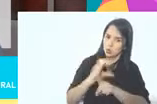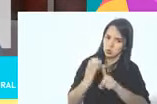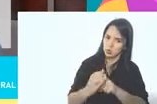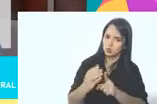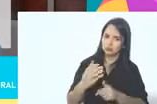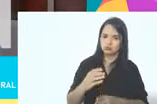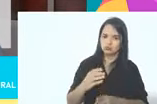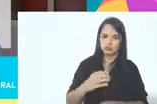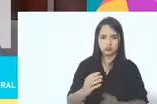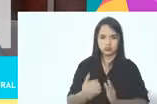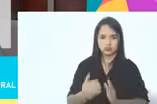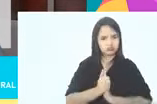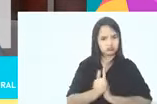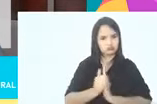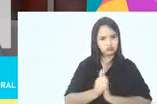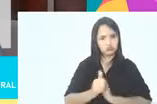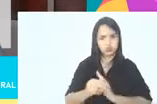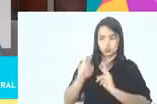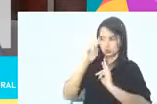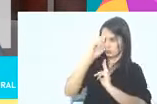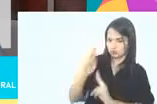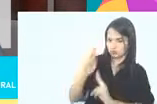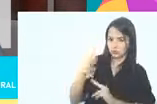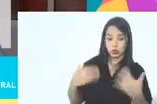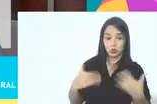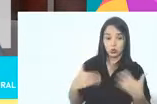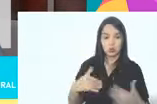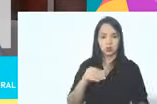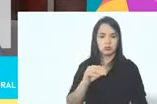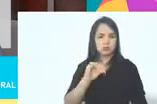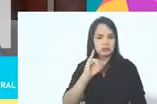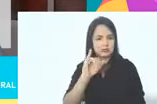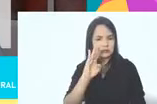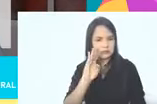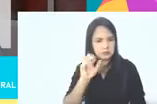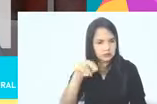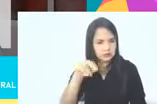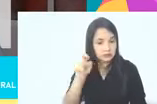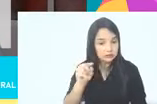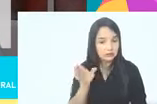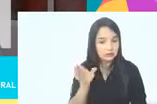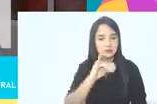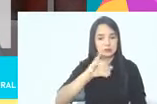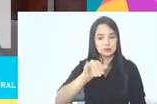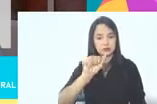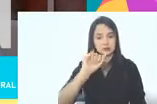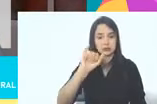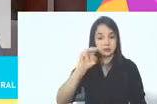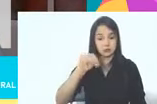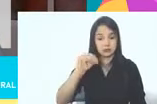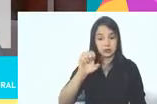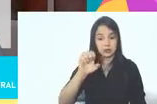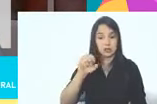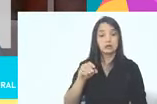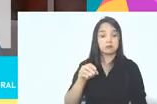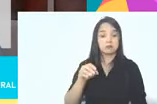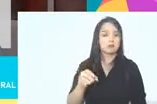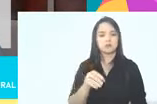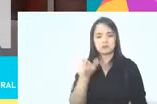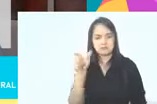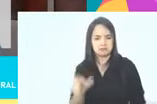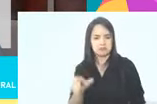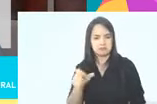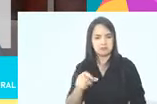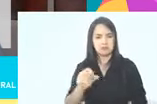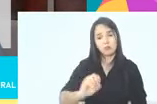en las universidades, algunas de estos espacios. Son únicos. Son diseñados por el Ministerio de Cultura especialmente para este